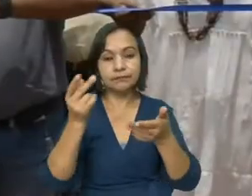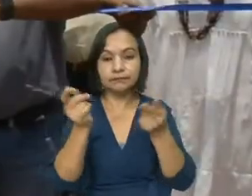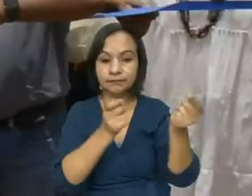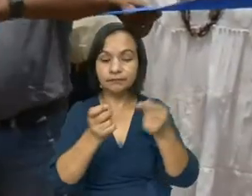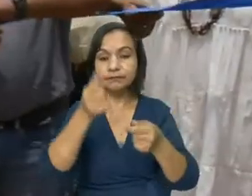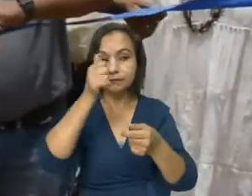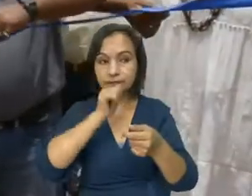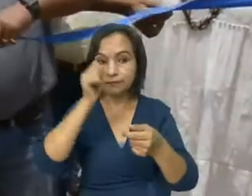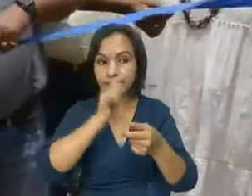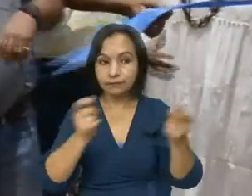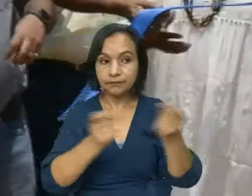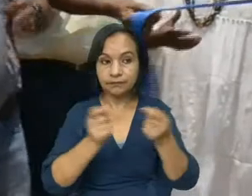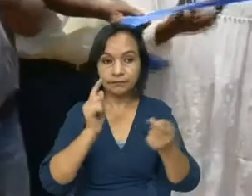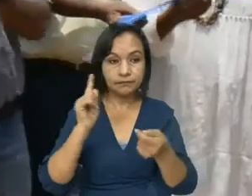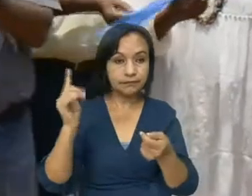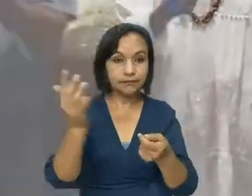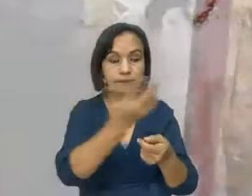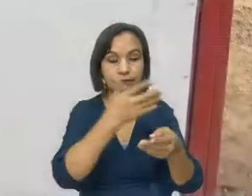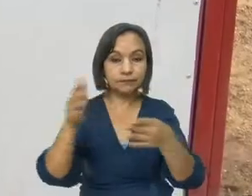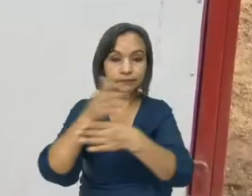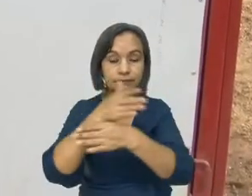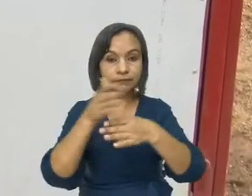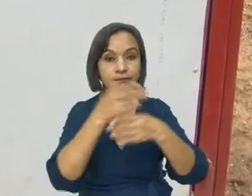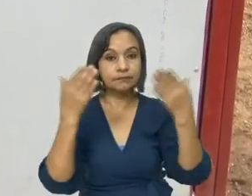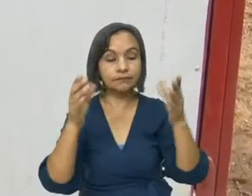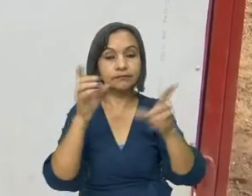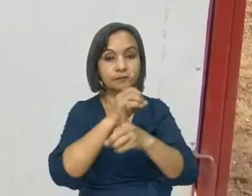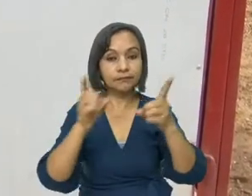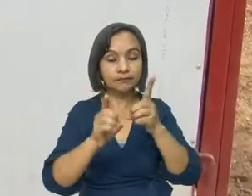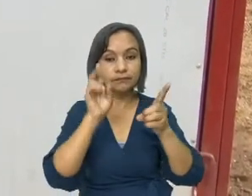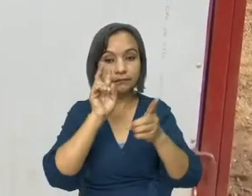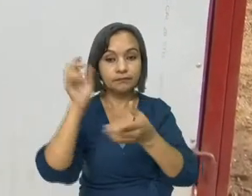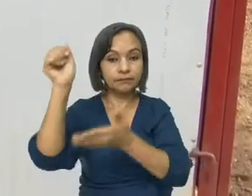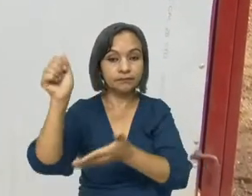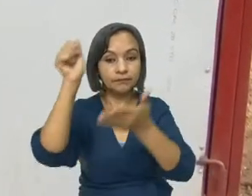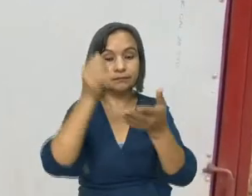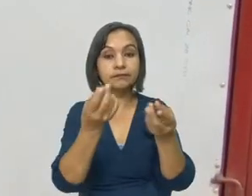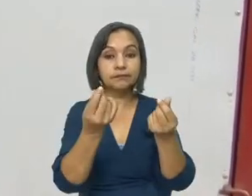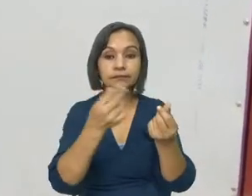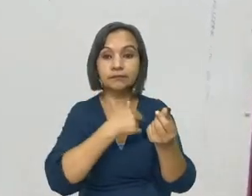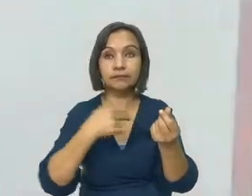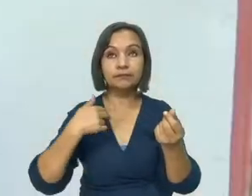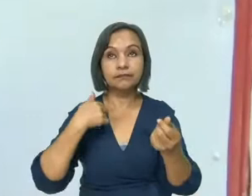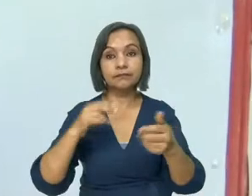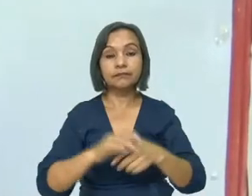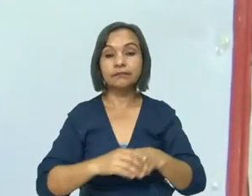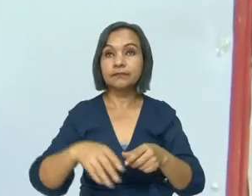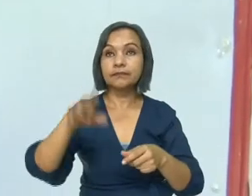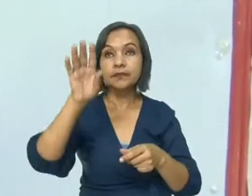del agua y de todas estas cosas, pues, que tienen que ver con las inversiones que realizamos. Hay un